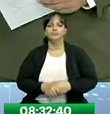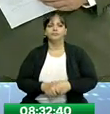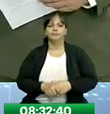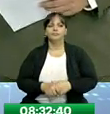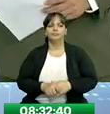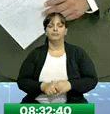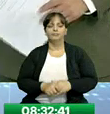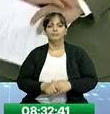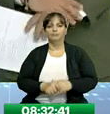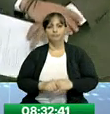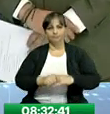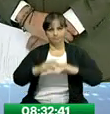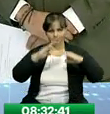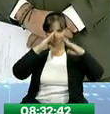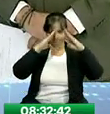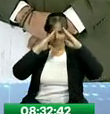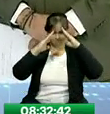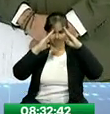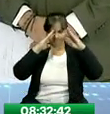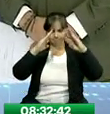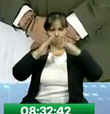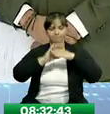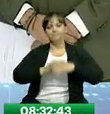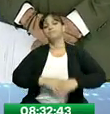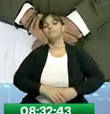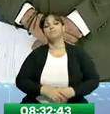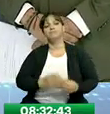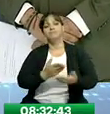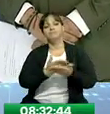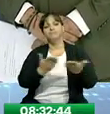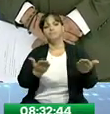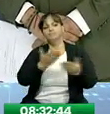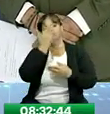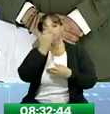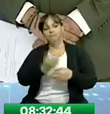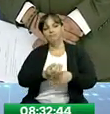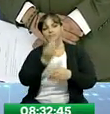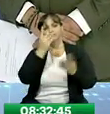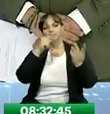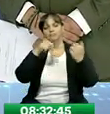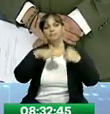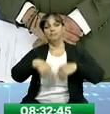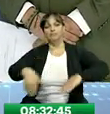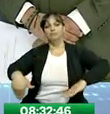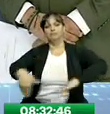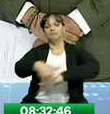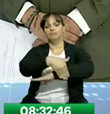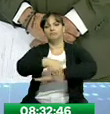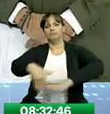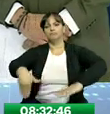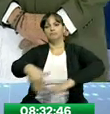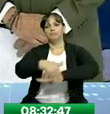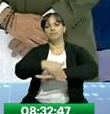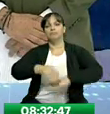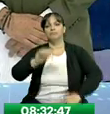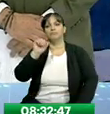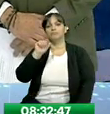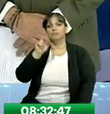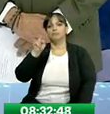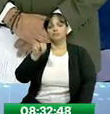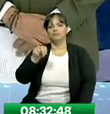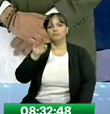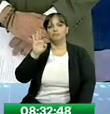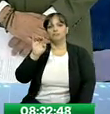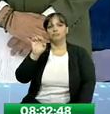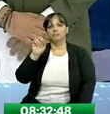qué tal josé luís amigo se le ve es muy buenos días estamos en josé de antépara y padre solano aquí